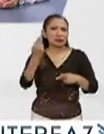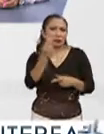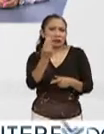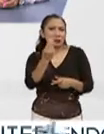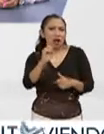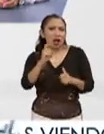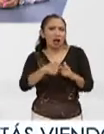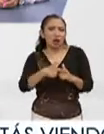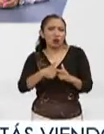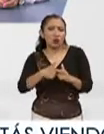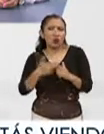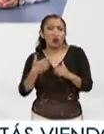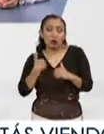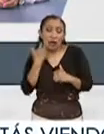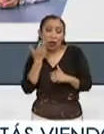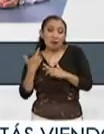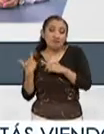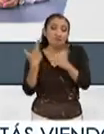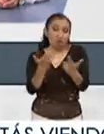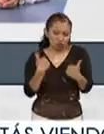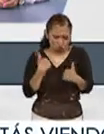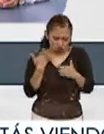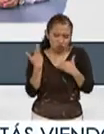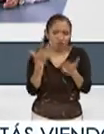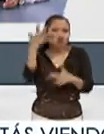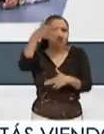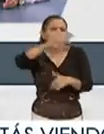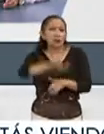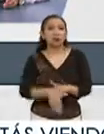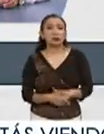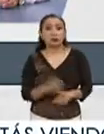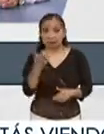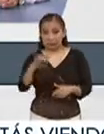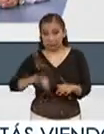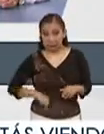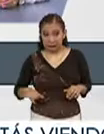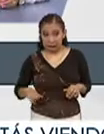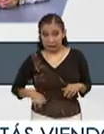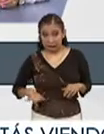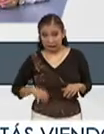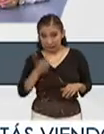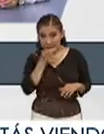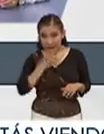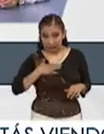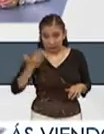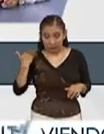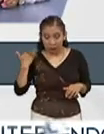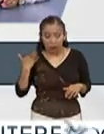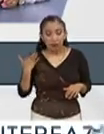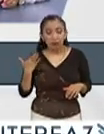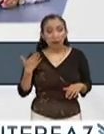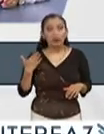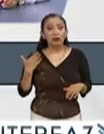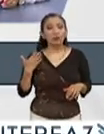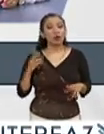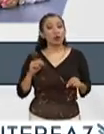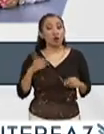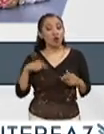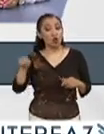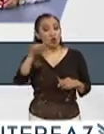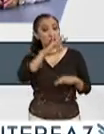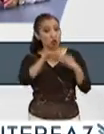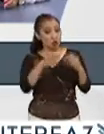quieran donar o quieran registrarse como donantes? Eso es muy interesante lo que me acabas de preguntar, porque no todos